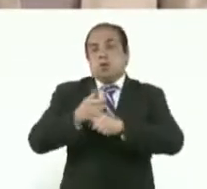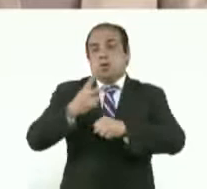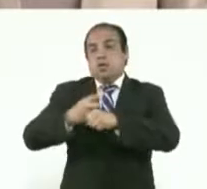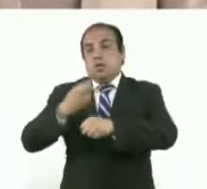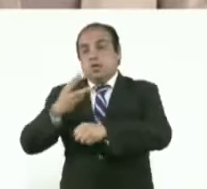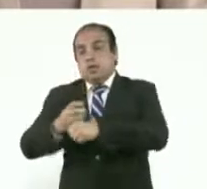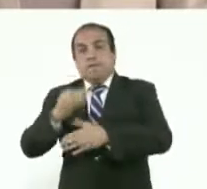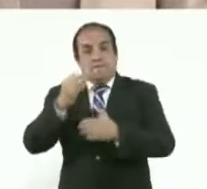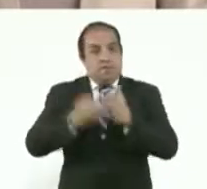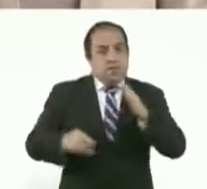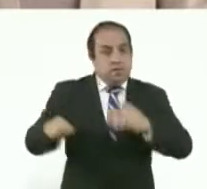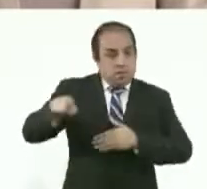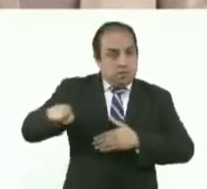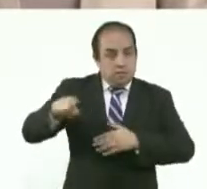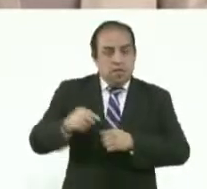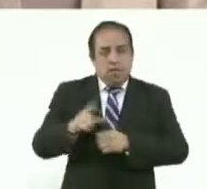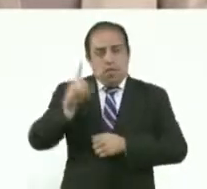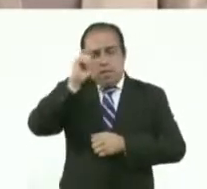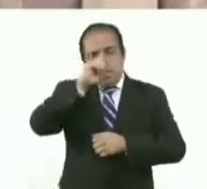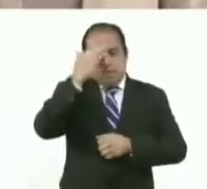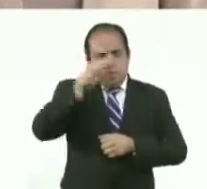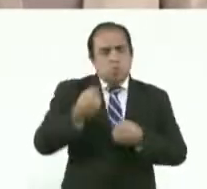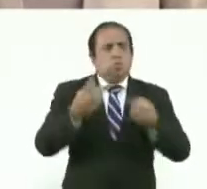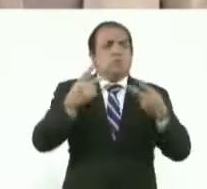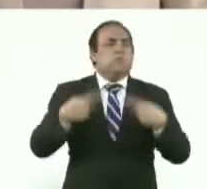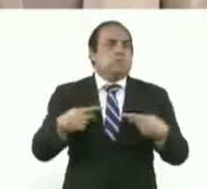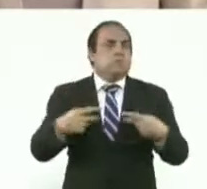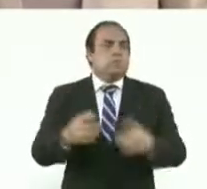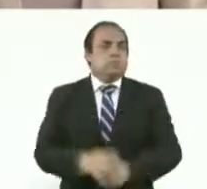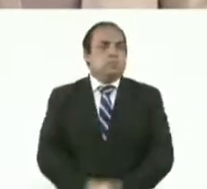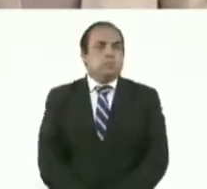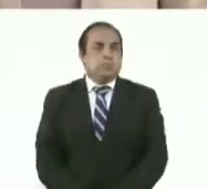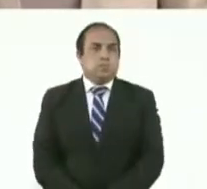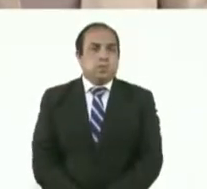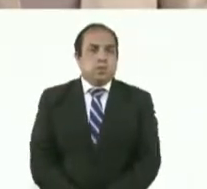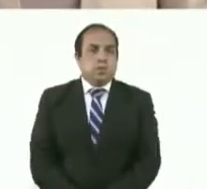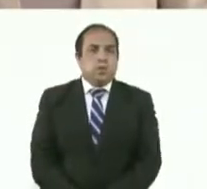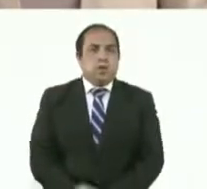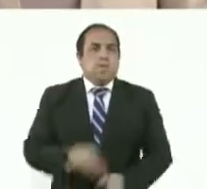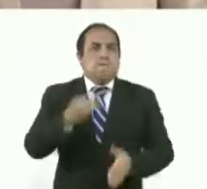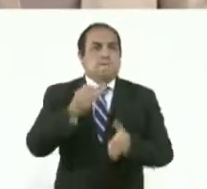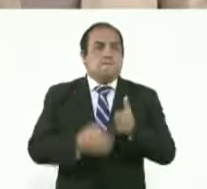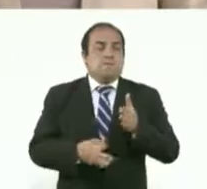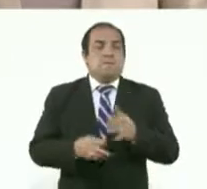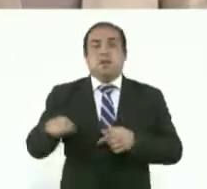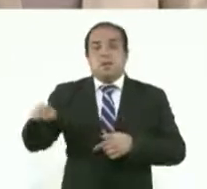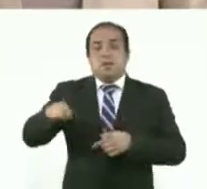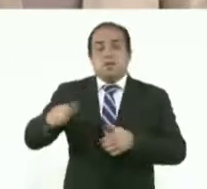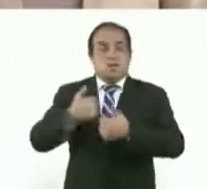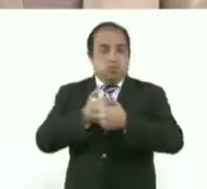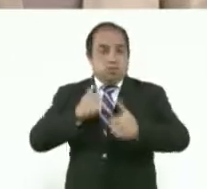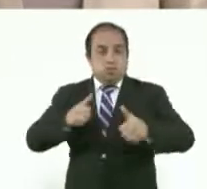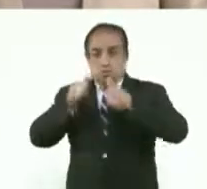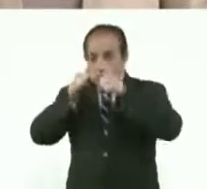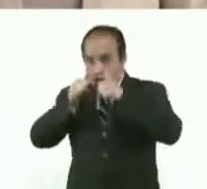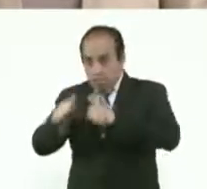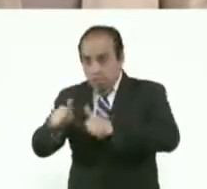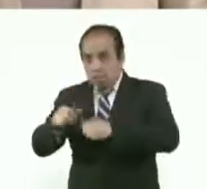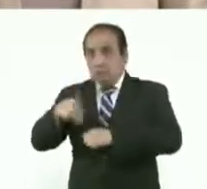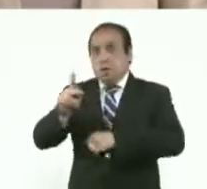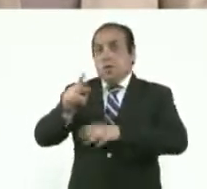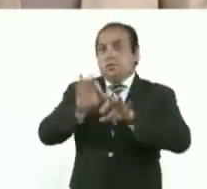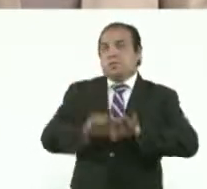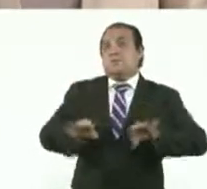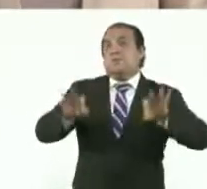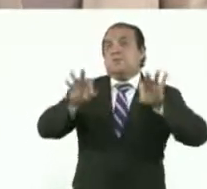falte. Es difícil saber cuántas personas falta por atender como rezagados, pero creo que lo